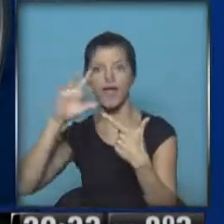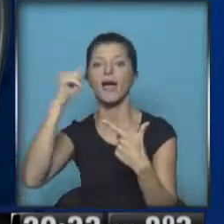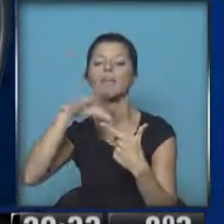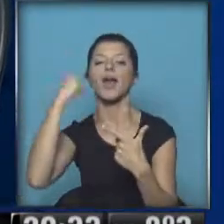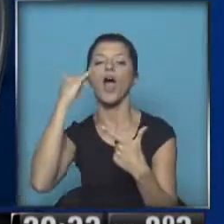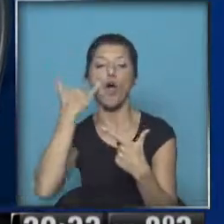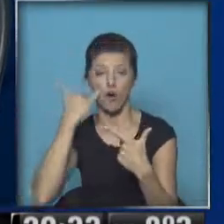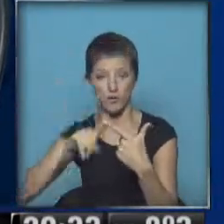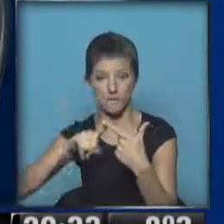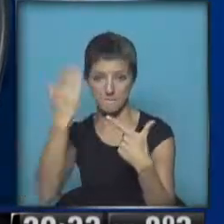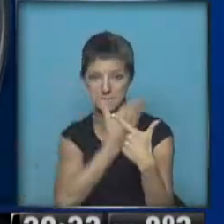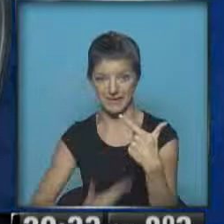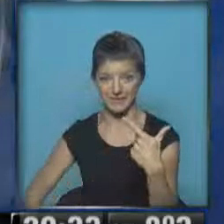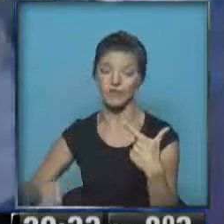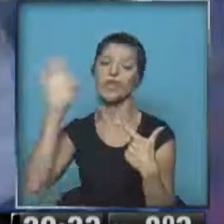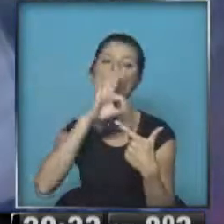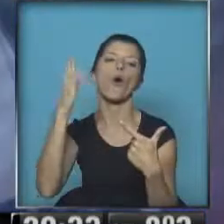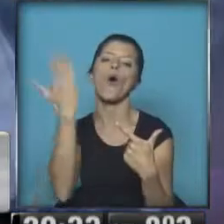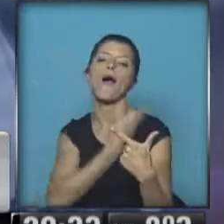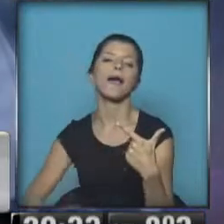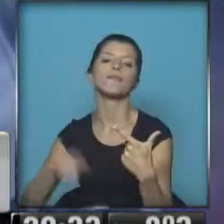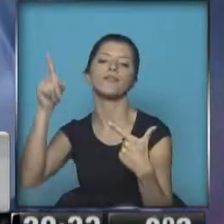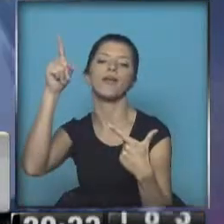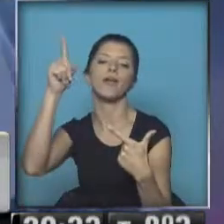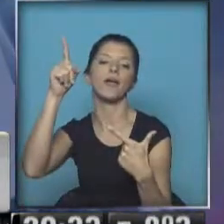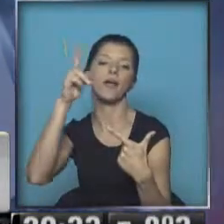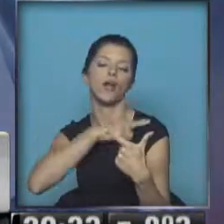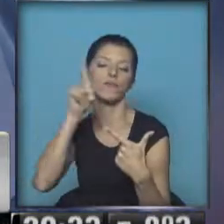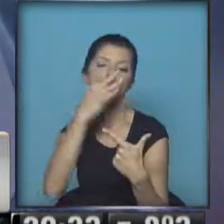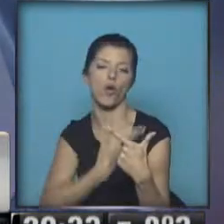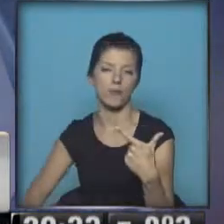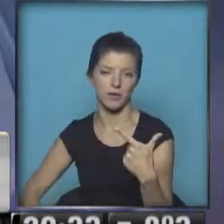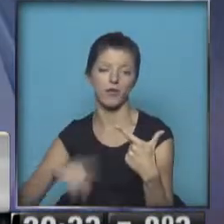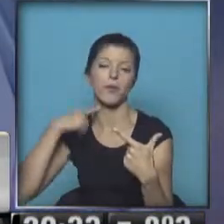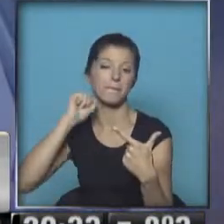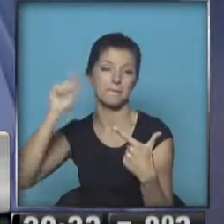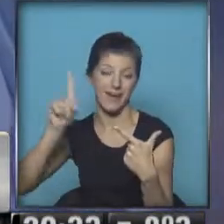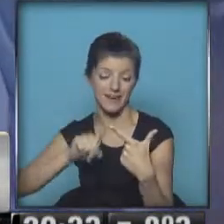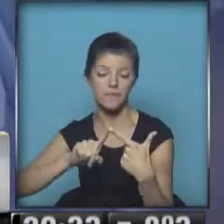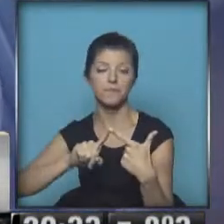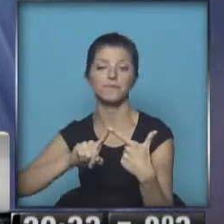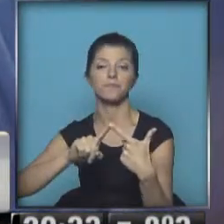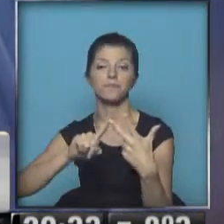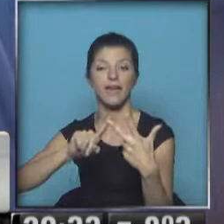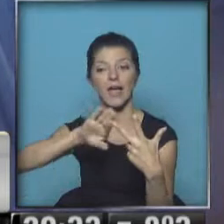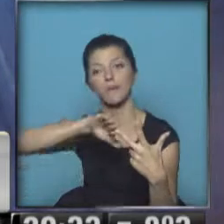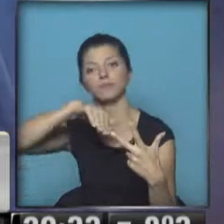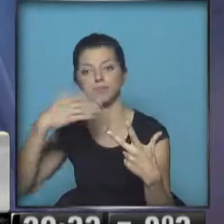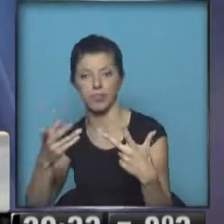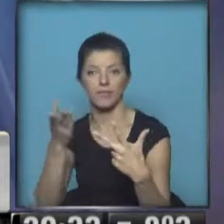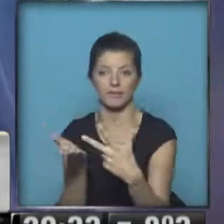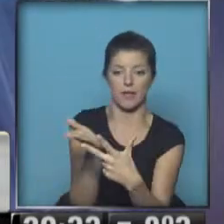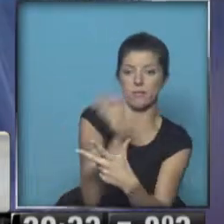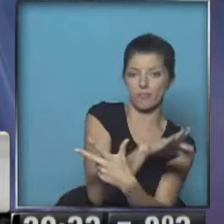Rajoy, presidente o jefe del gobierno español, o presidente del gobierno español, como suelen decir los españoles. A su derecha,